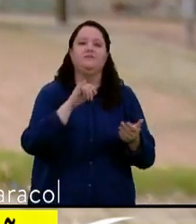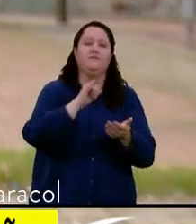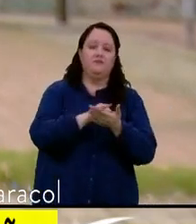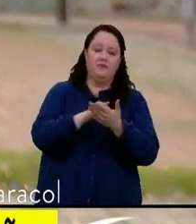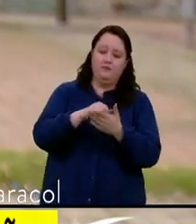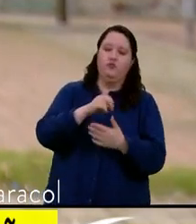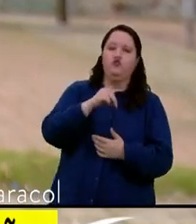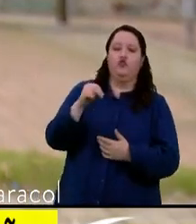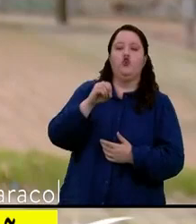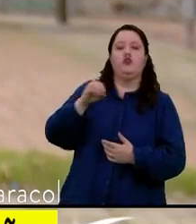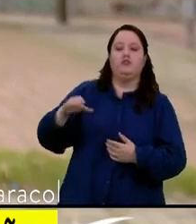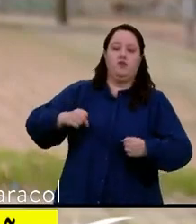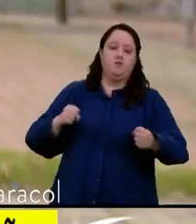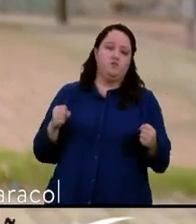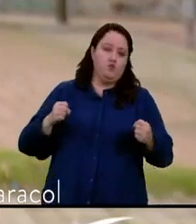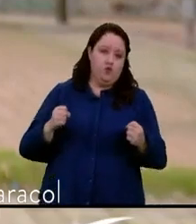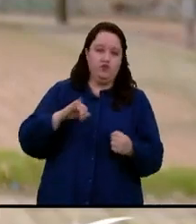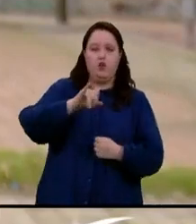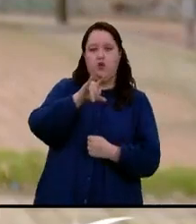la información desde el noroccidente de Bogotá Juan Andrés Beltrán noticias